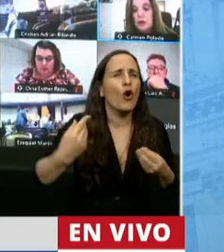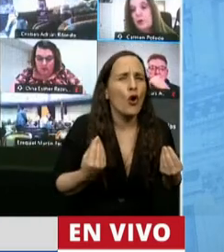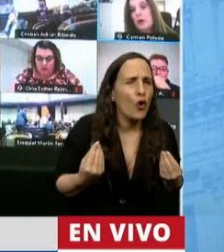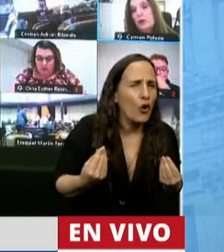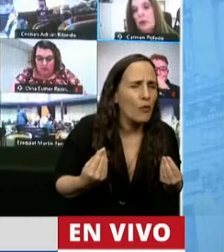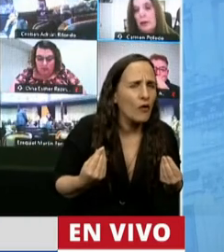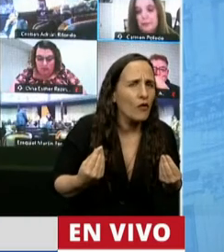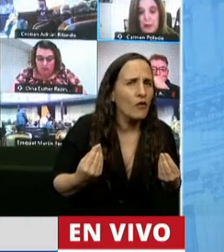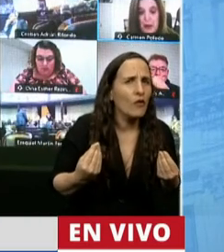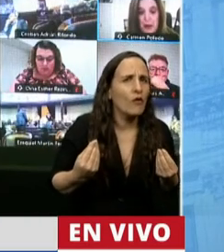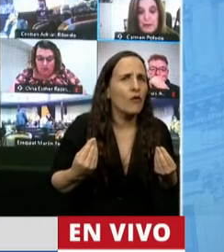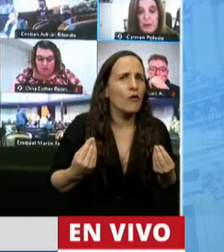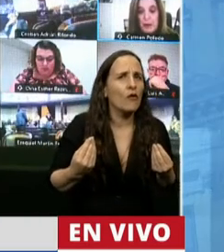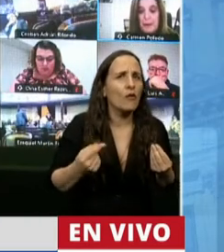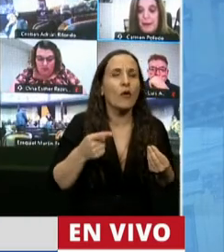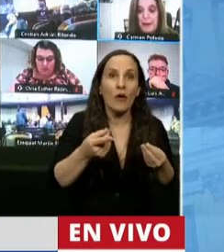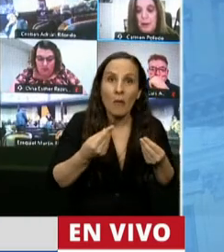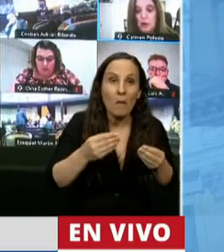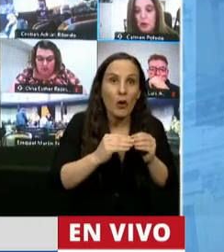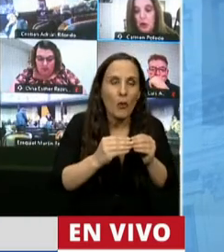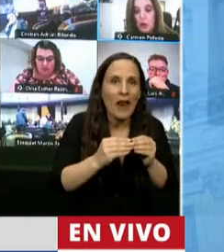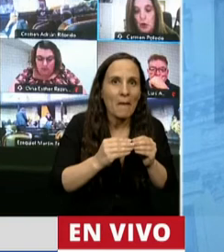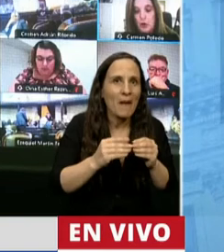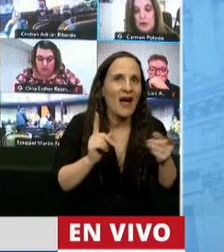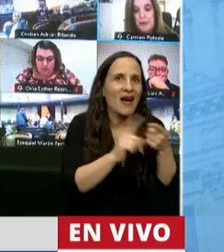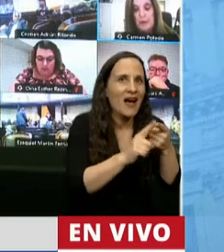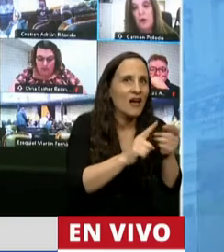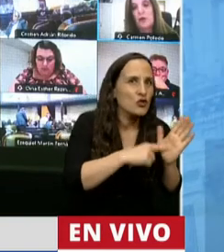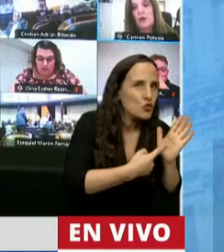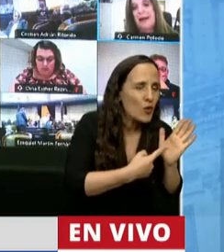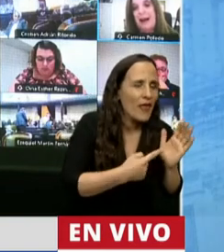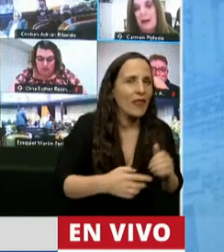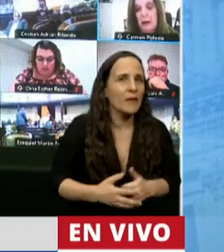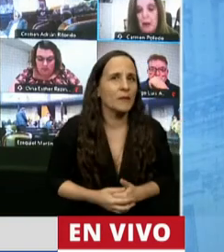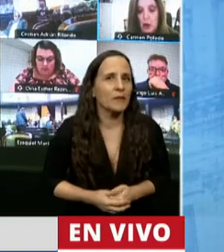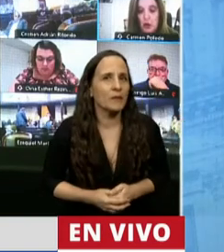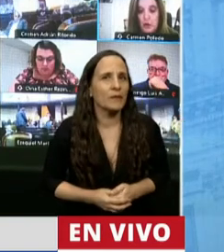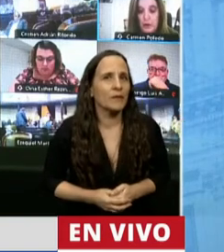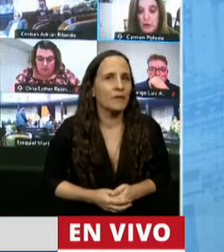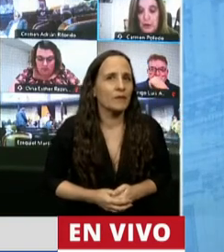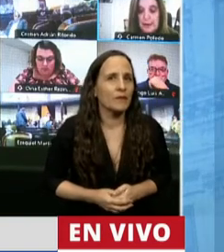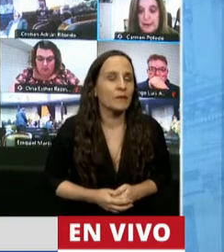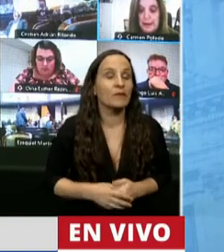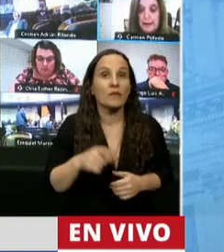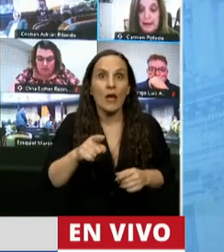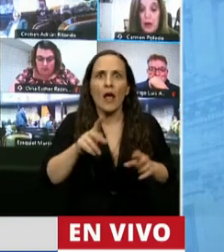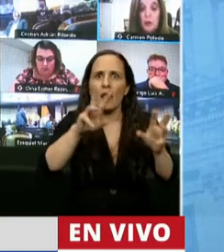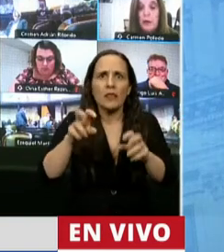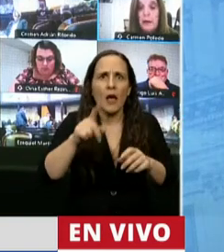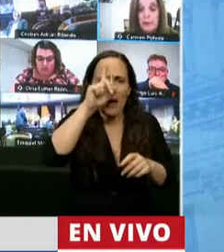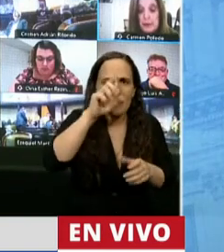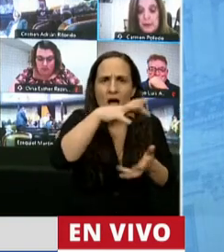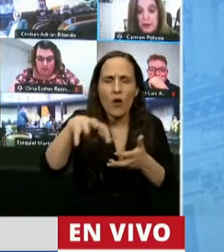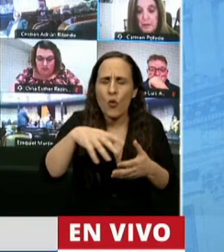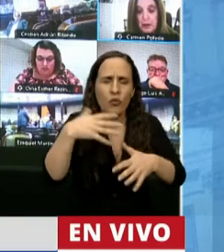ciudad. En medio de la pandemia, donde todos los recursos estaban abocados a paliar los efectos de la crisis sanitaria, un día del mes de